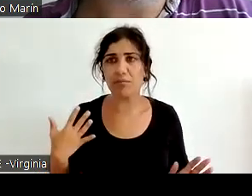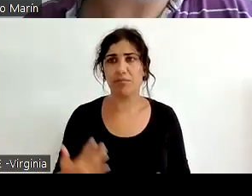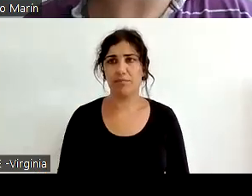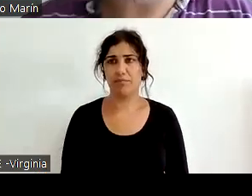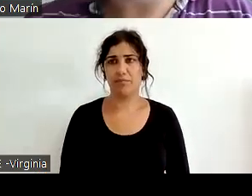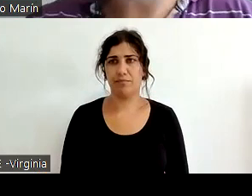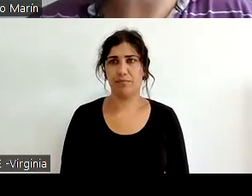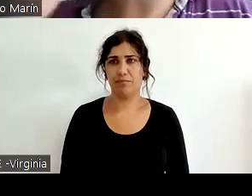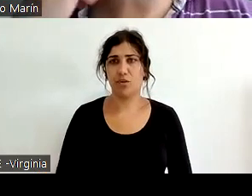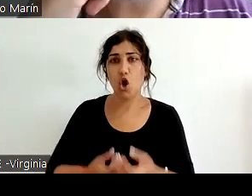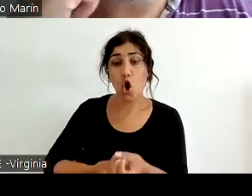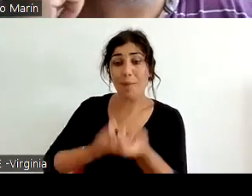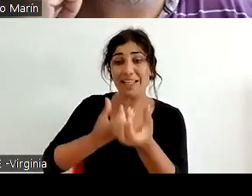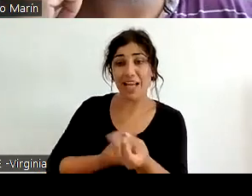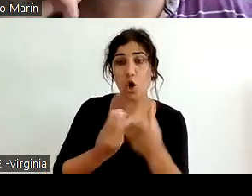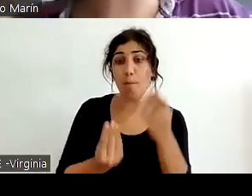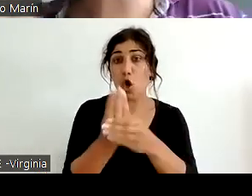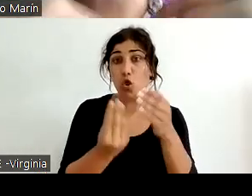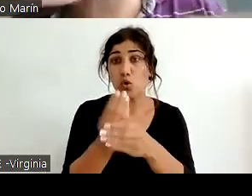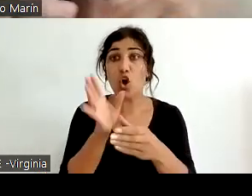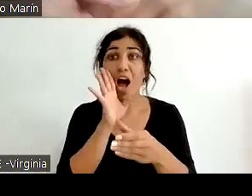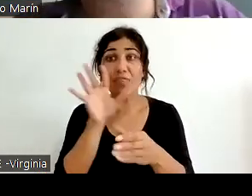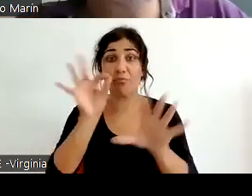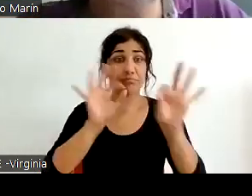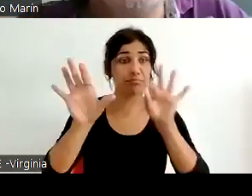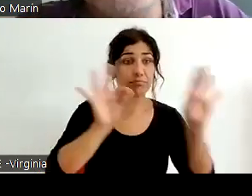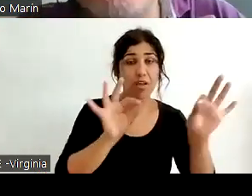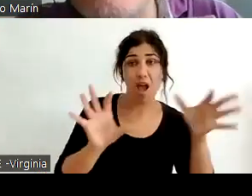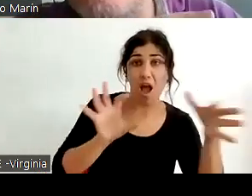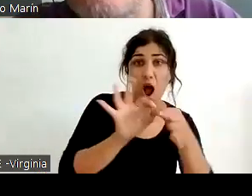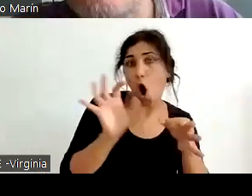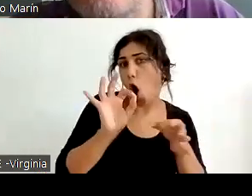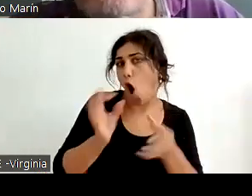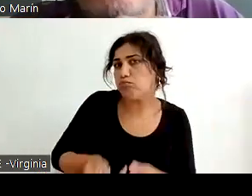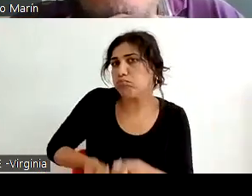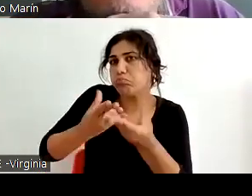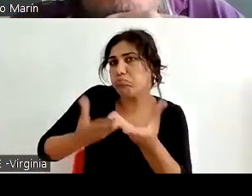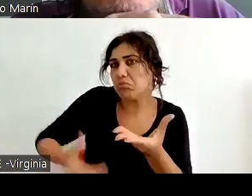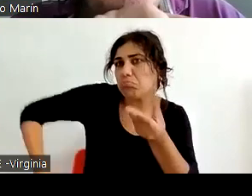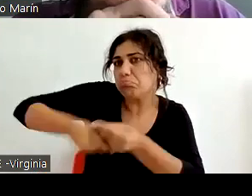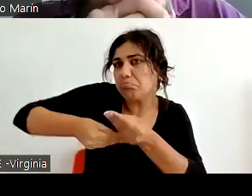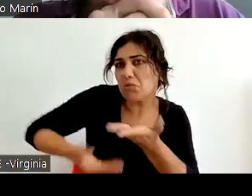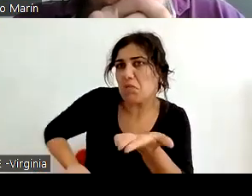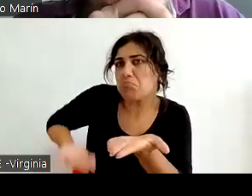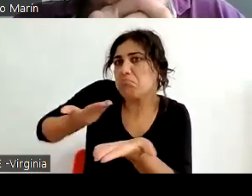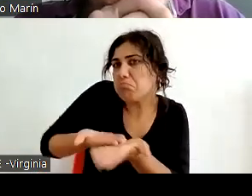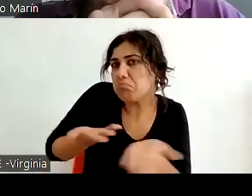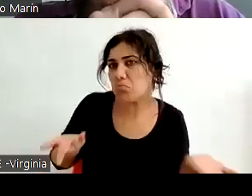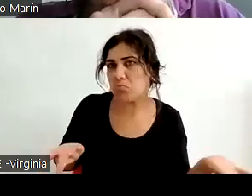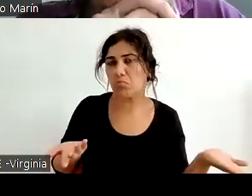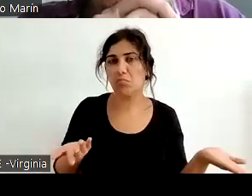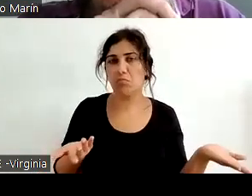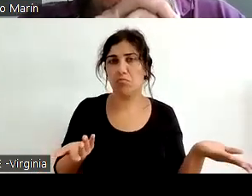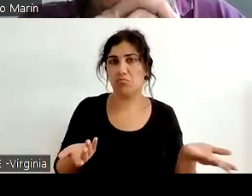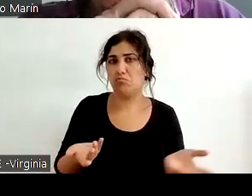algún comentario sobre algún producto que hayamos cogido o alguna sugerencia, algo que nos podría venir también bien es